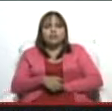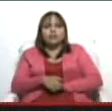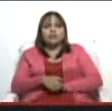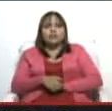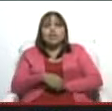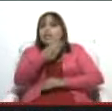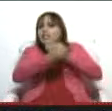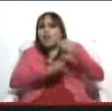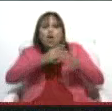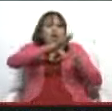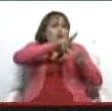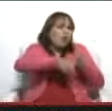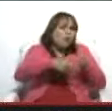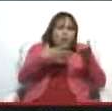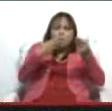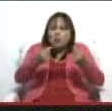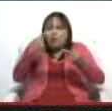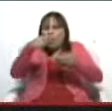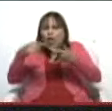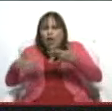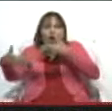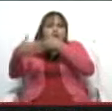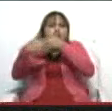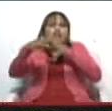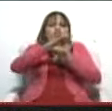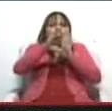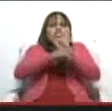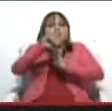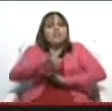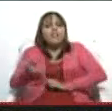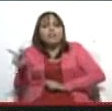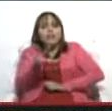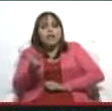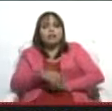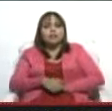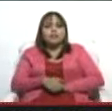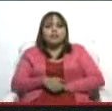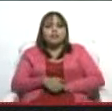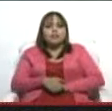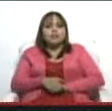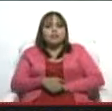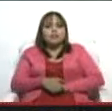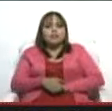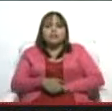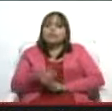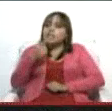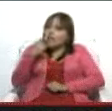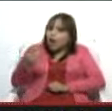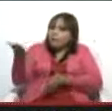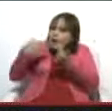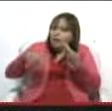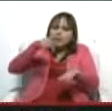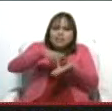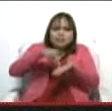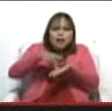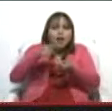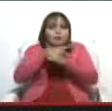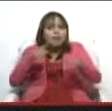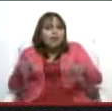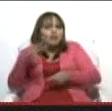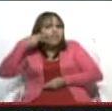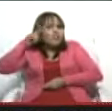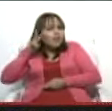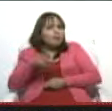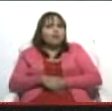verdaderos delitos en contra de la Constitución venezolana, participen en la elección, se aprovecharon de la pandemia